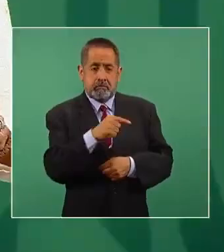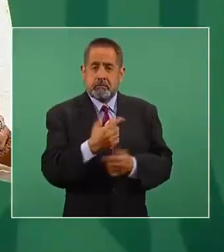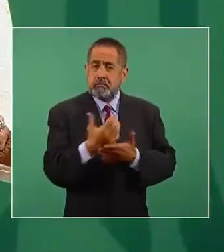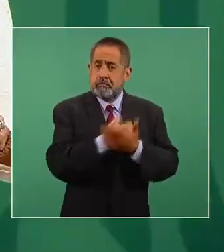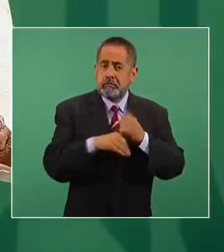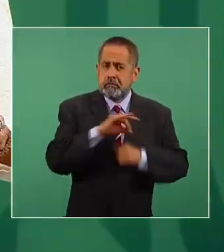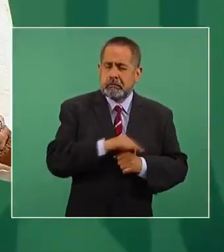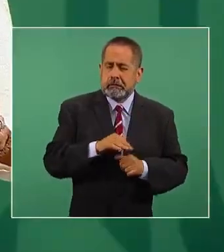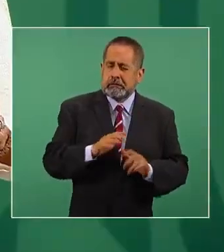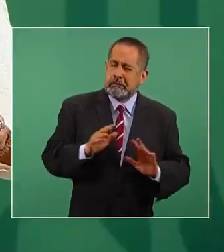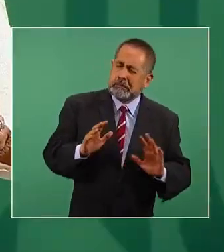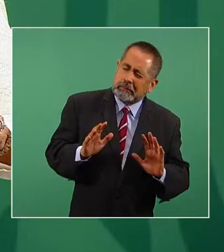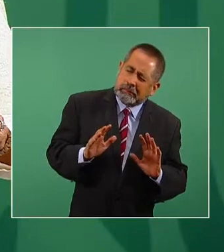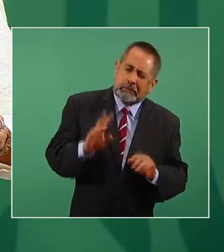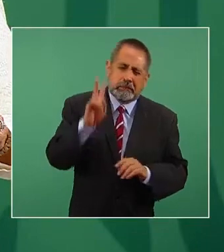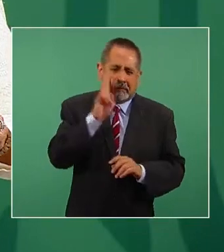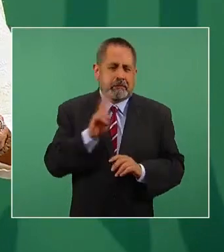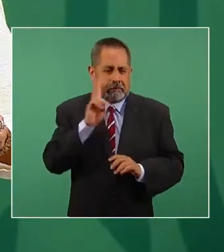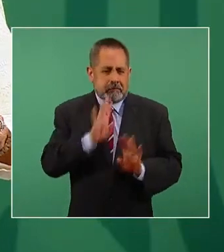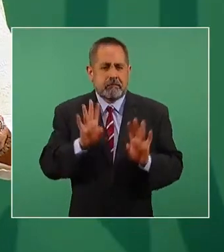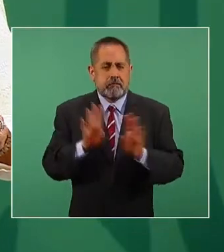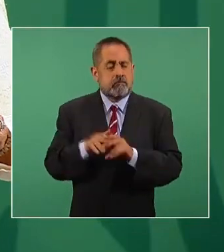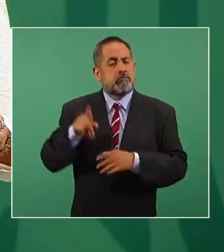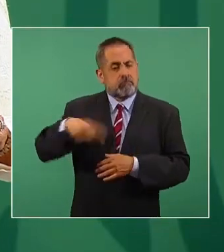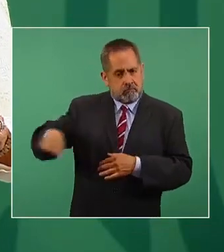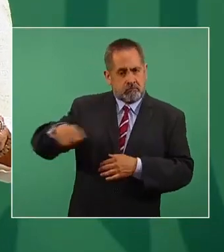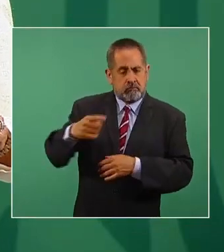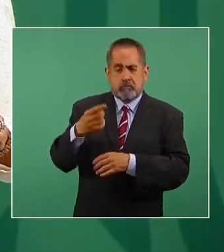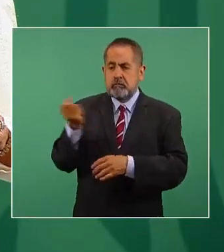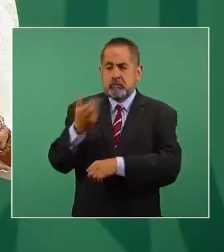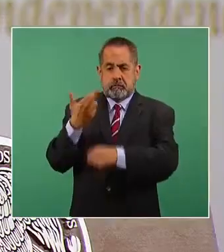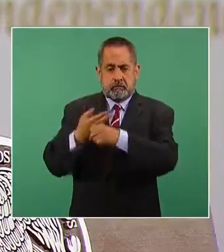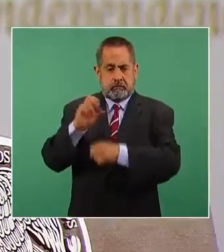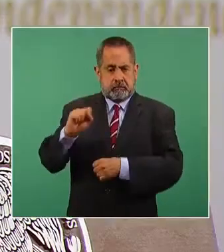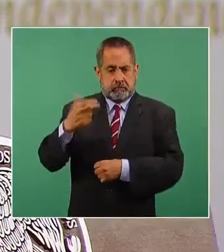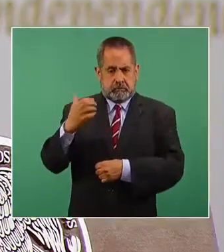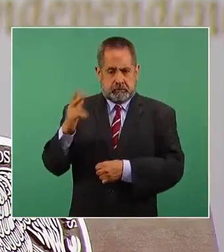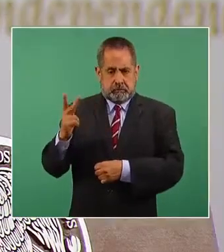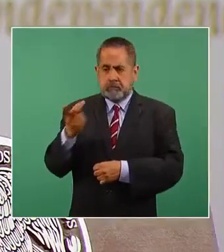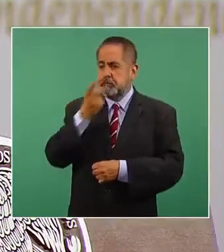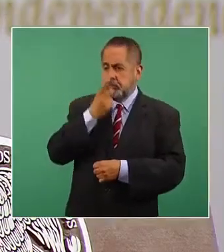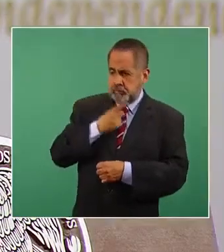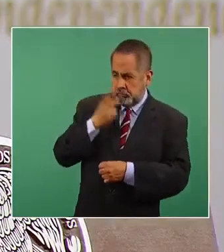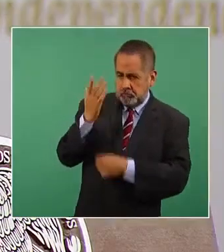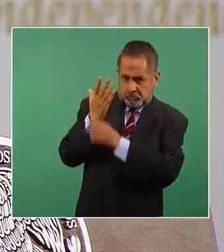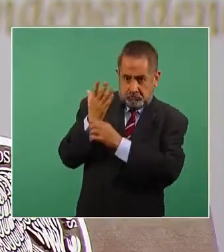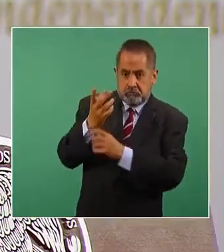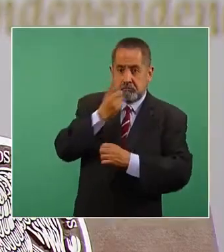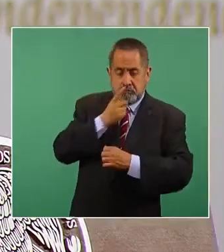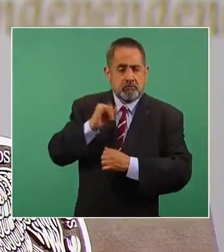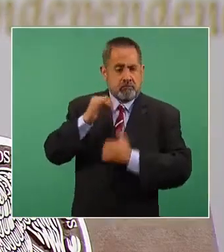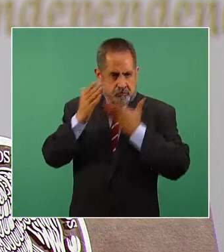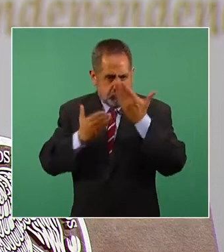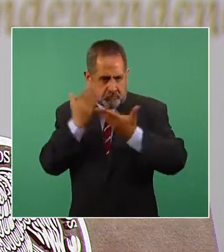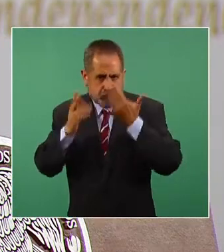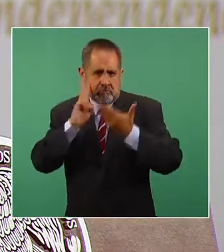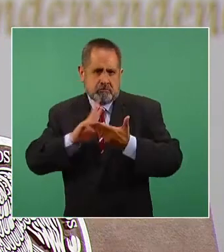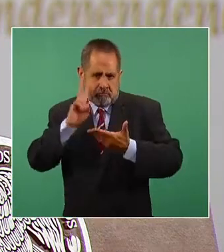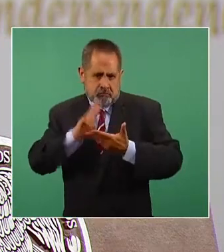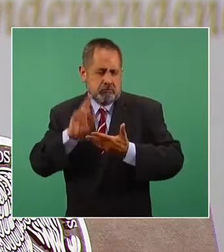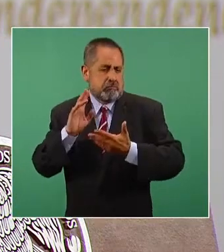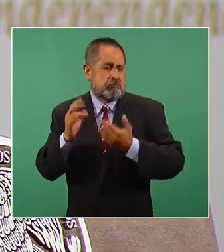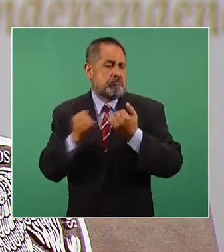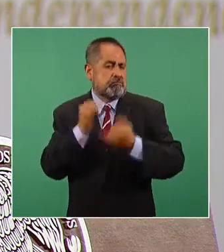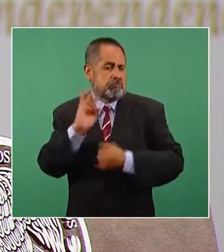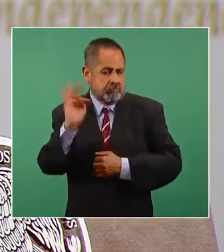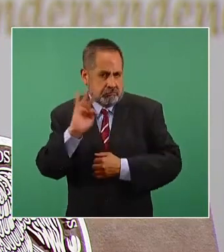fabricantes. Entonces, me dijo que sí lo iban a estudiar, presidente, y todavía no hemos tenido alguna respuesta sobre